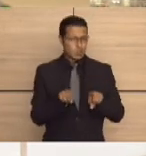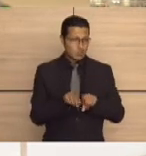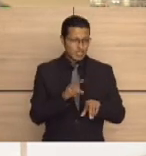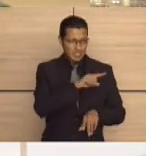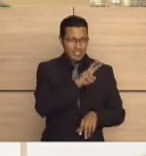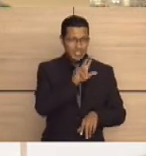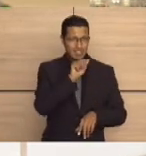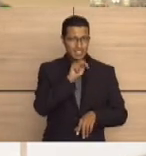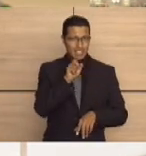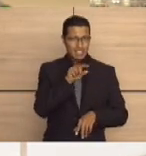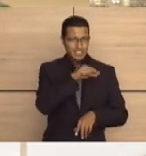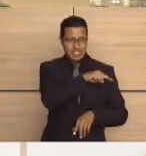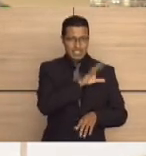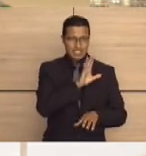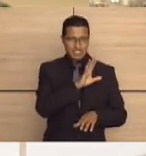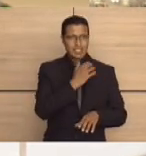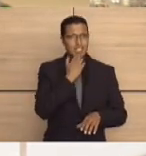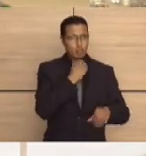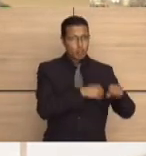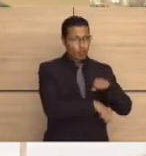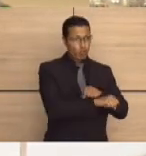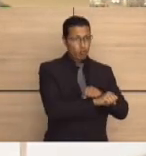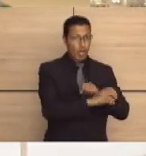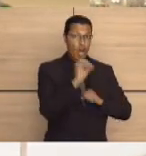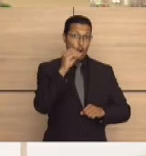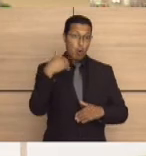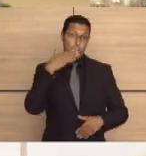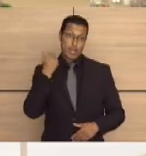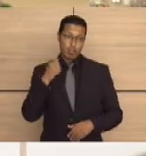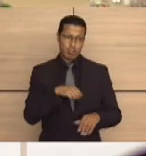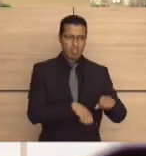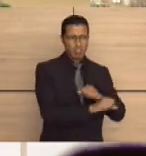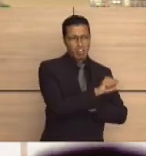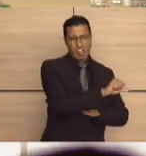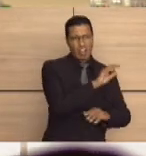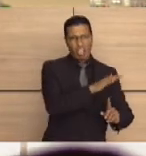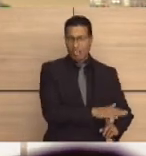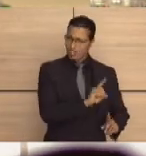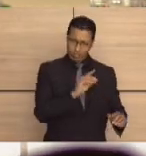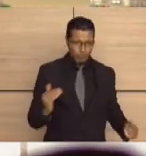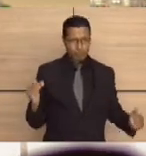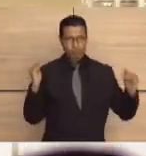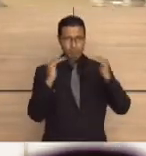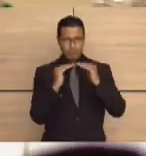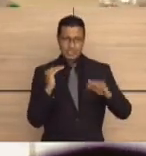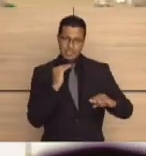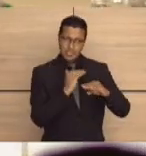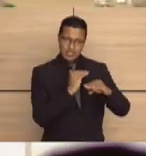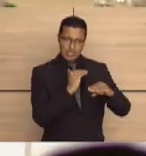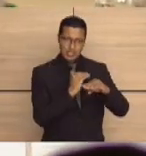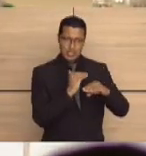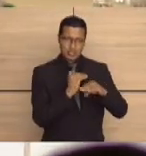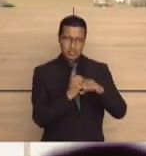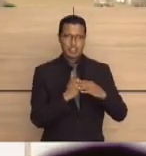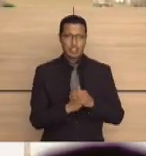sea igual de importante el fútbol masculino que el femenino, donde la inversión igual en los diferentes órganos que